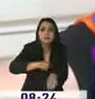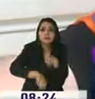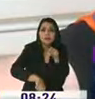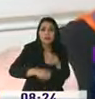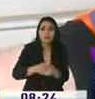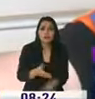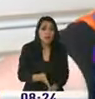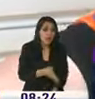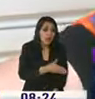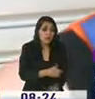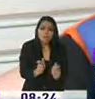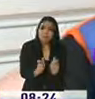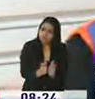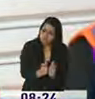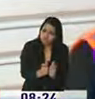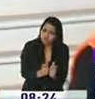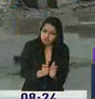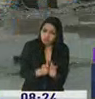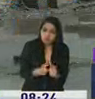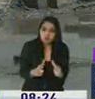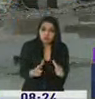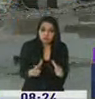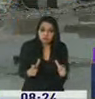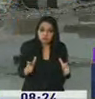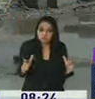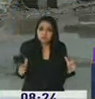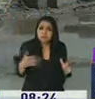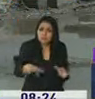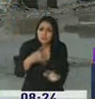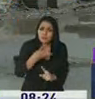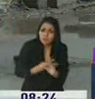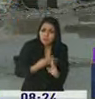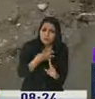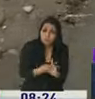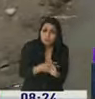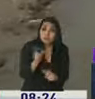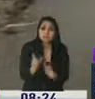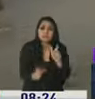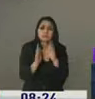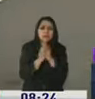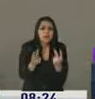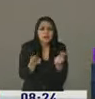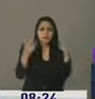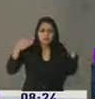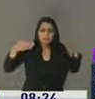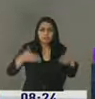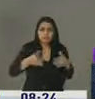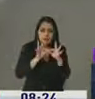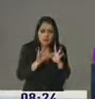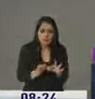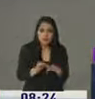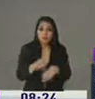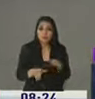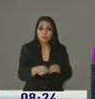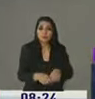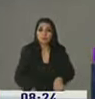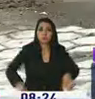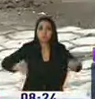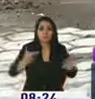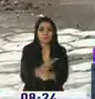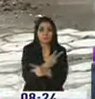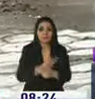tanto, ese espacio de acá ya está bastante. La solicitud ciudadana es la inmediata reparación antes que se hunda la vía por la humedad